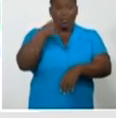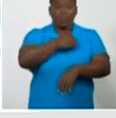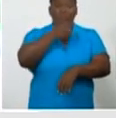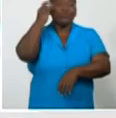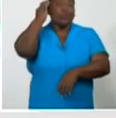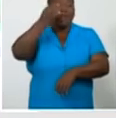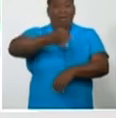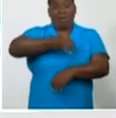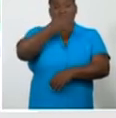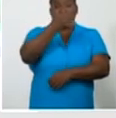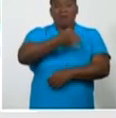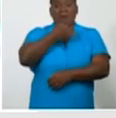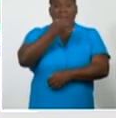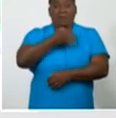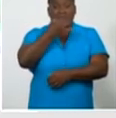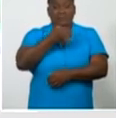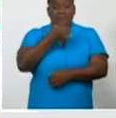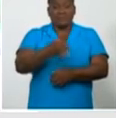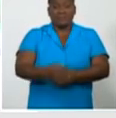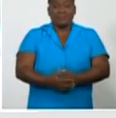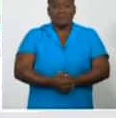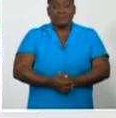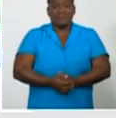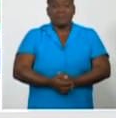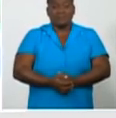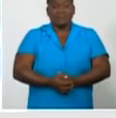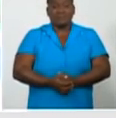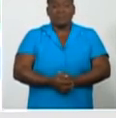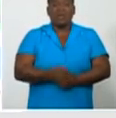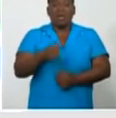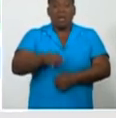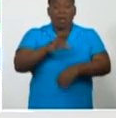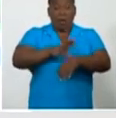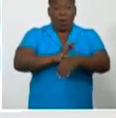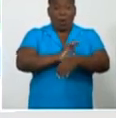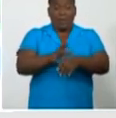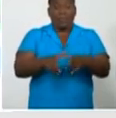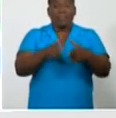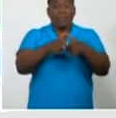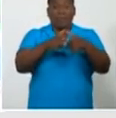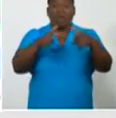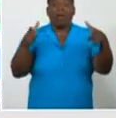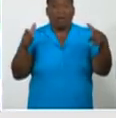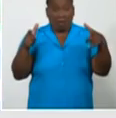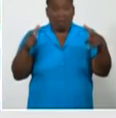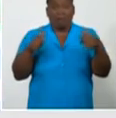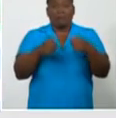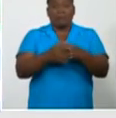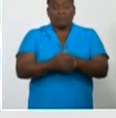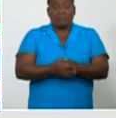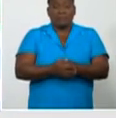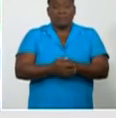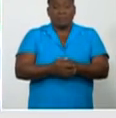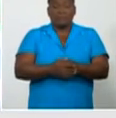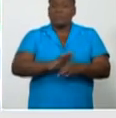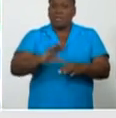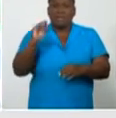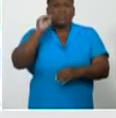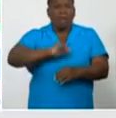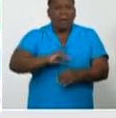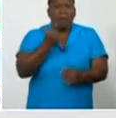alertaba que ha tenido un incremento, no obstante los conocimientos que ya se tiene de la